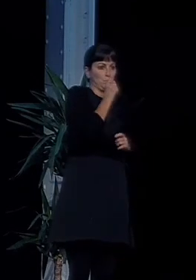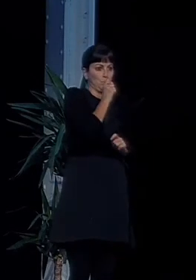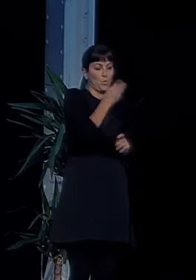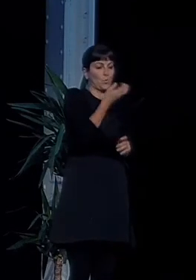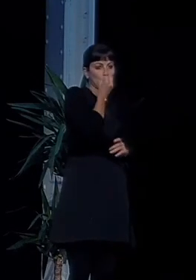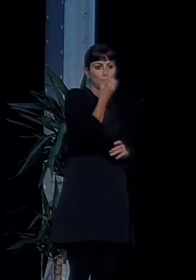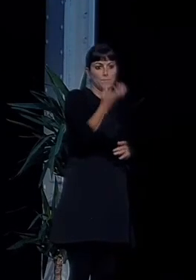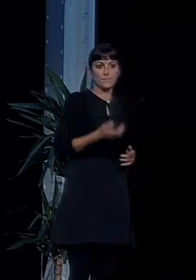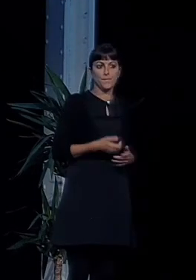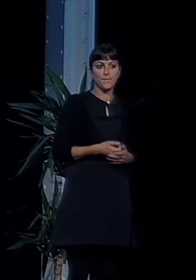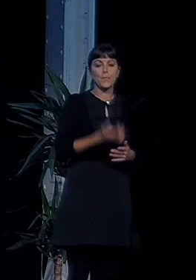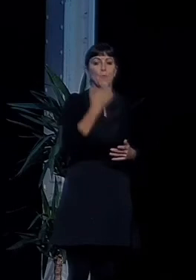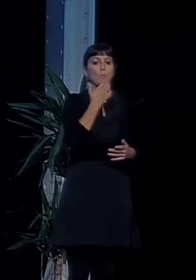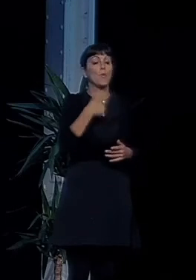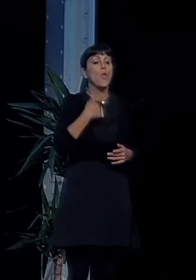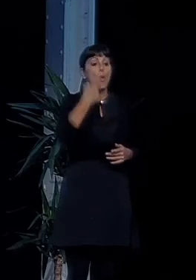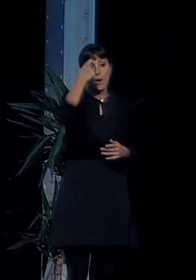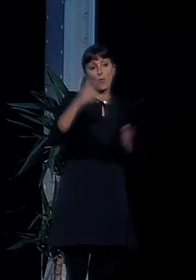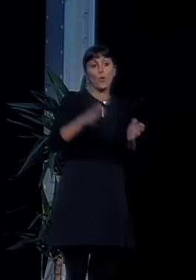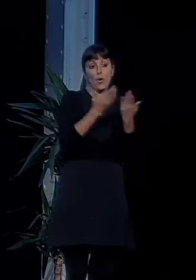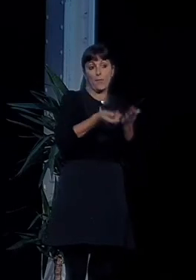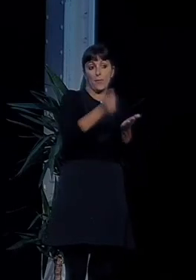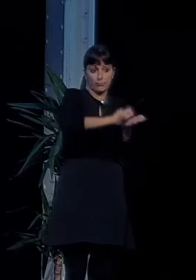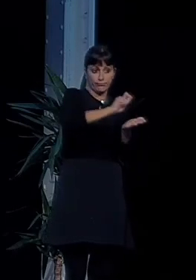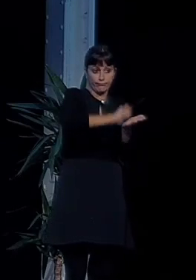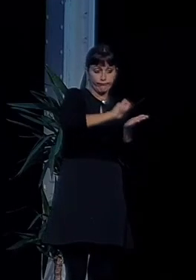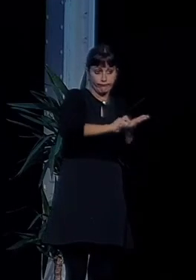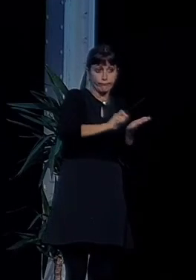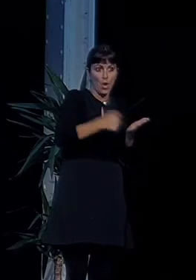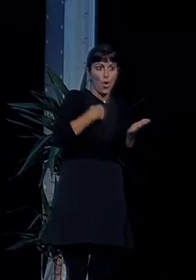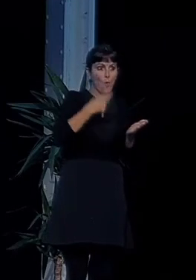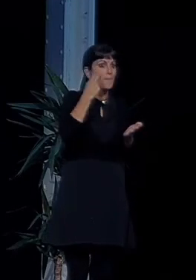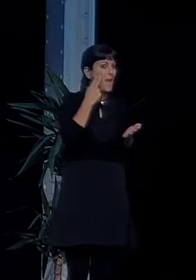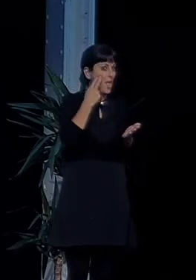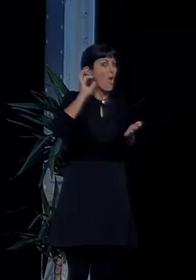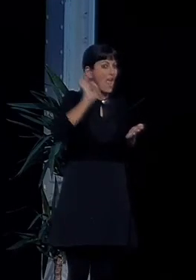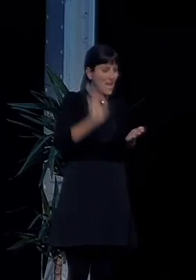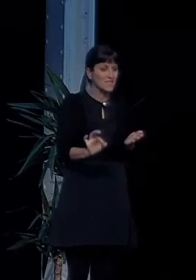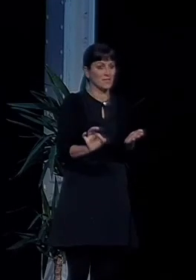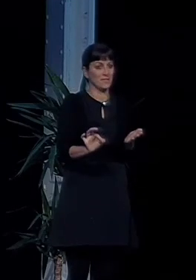cuando yo estaba escribiendo Microfísica Sexista del Poder, tenía ese mismo miedo, o sea,